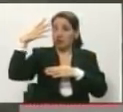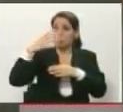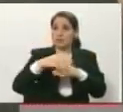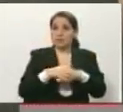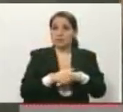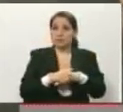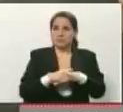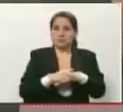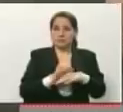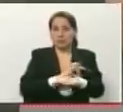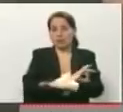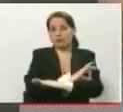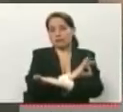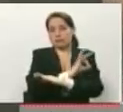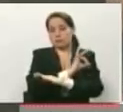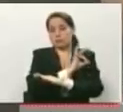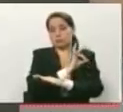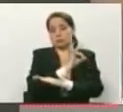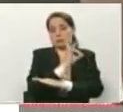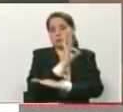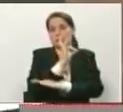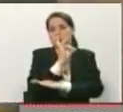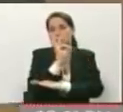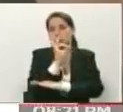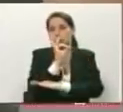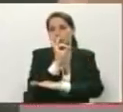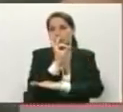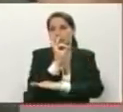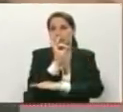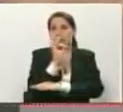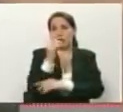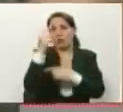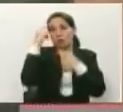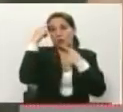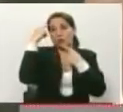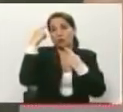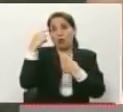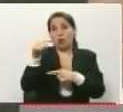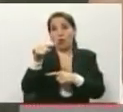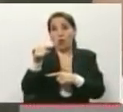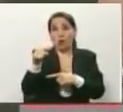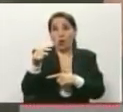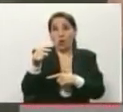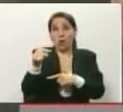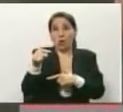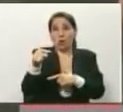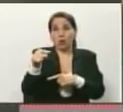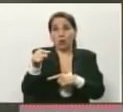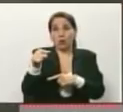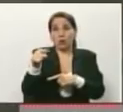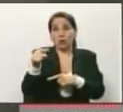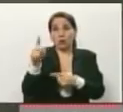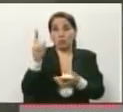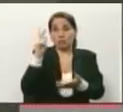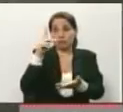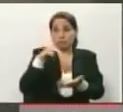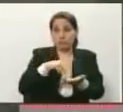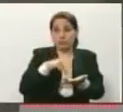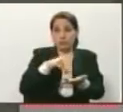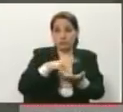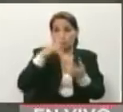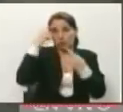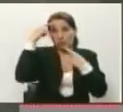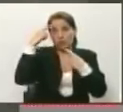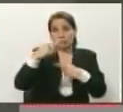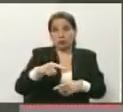No había salido el sol aún. Y ahí están solos, en soledad absoluta, pero más allá